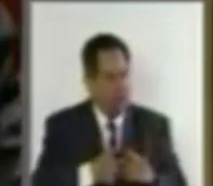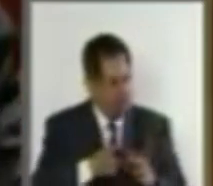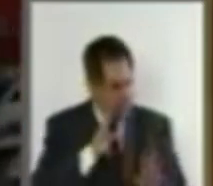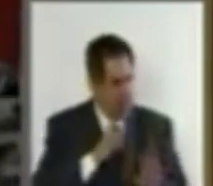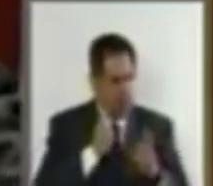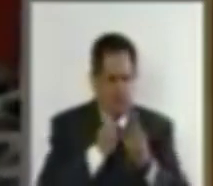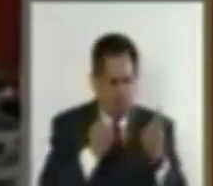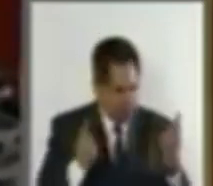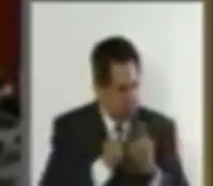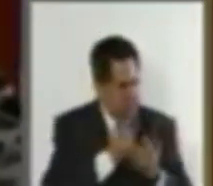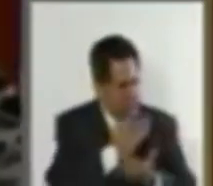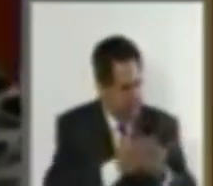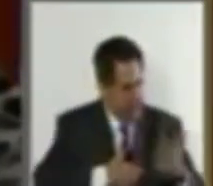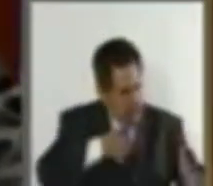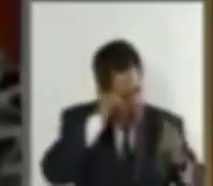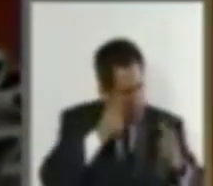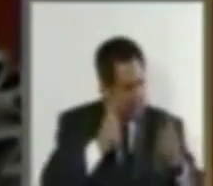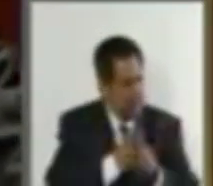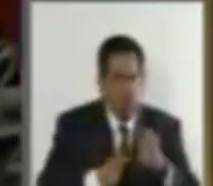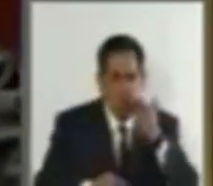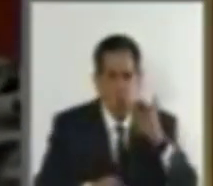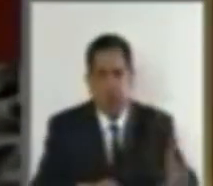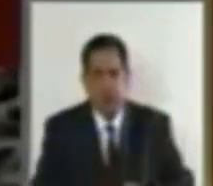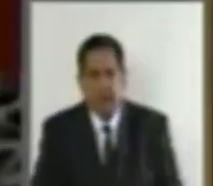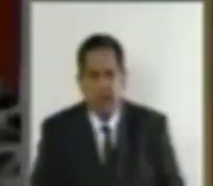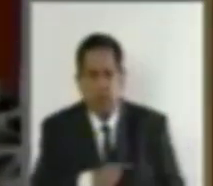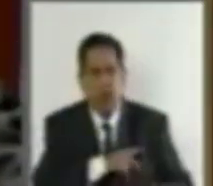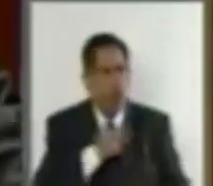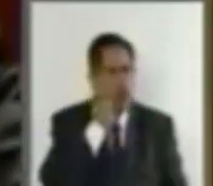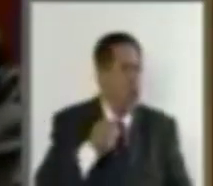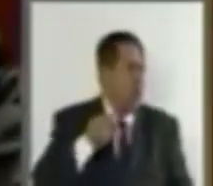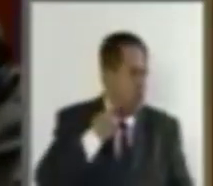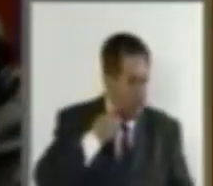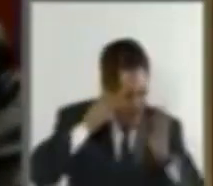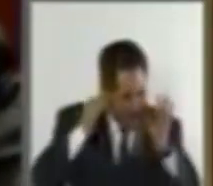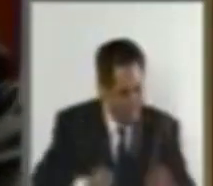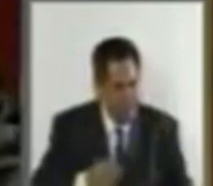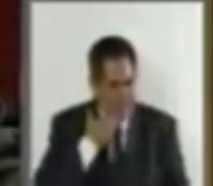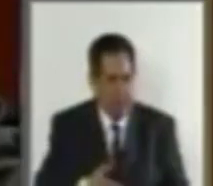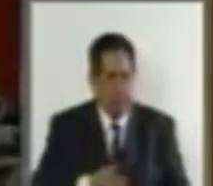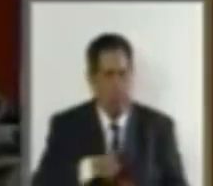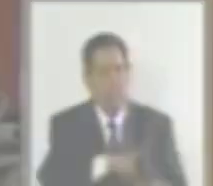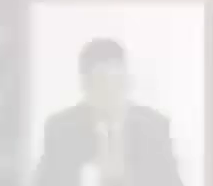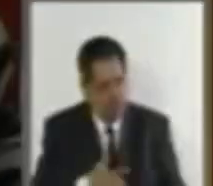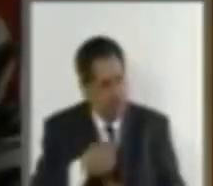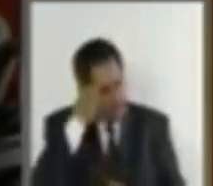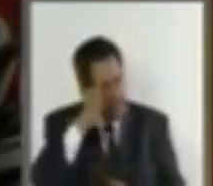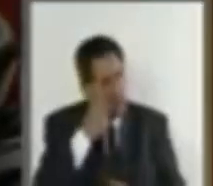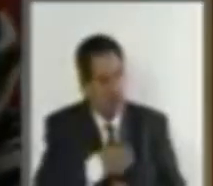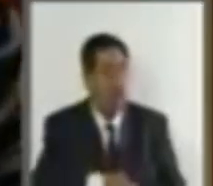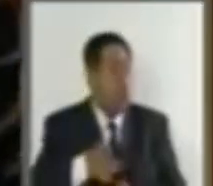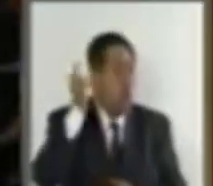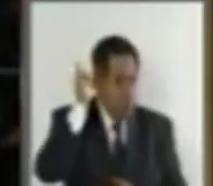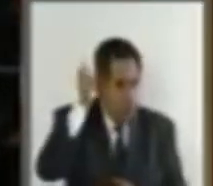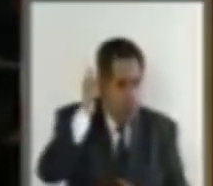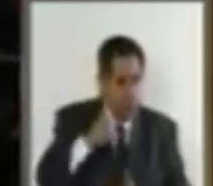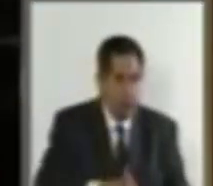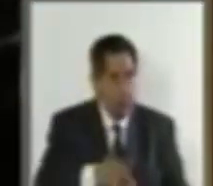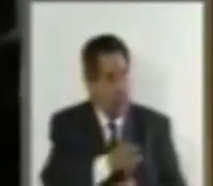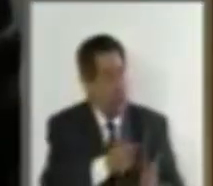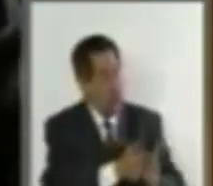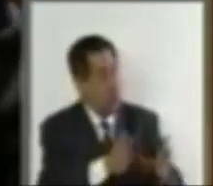que preocupar, que yo creo que tienen razón y es muy válido preocuparse en el mecanismo de designación del titular, pero también tenemos que preocuparnos porque el